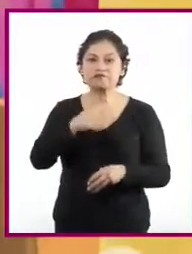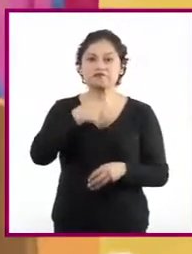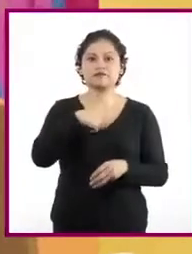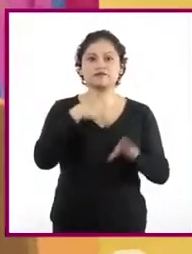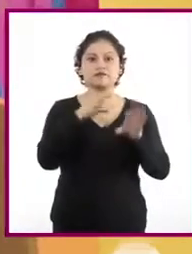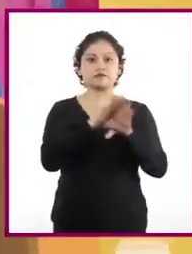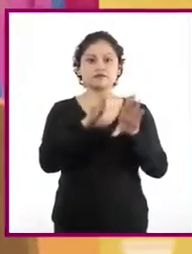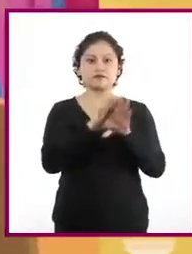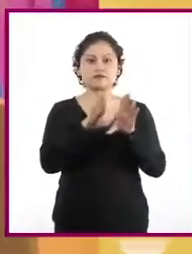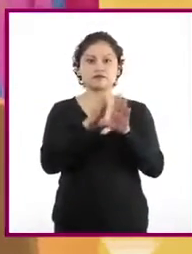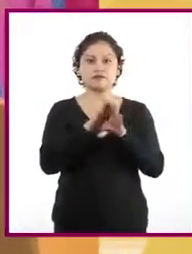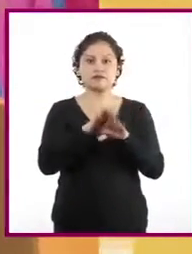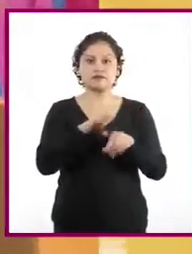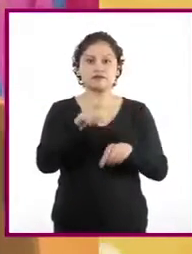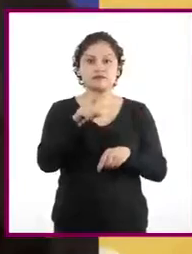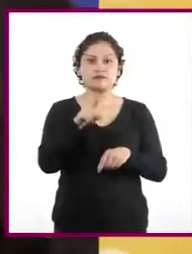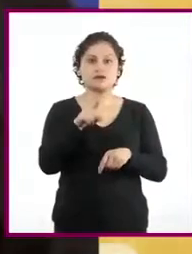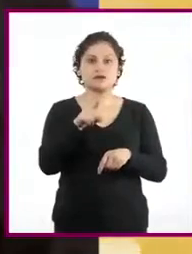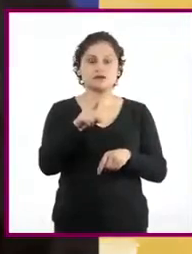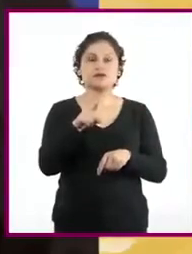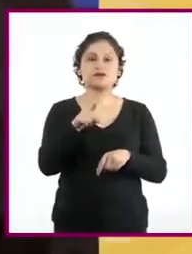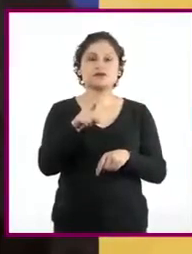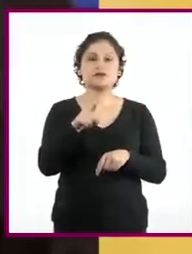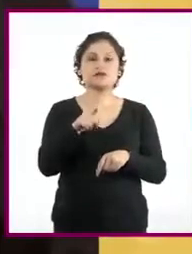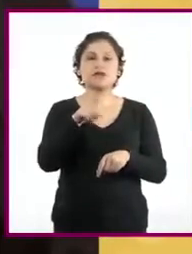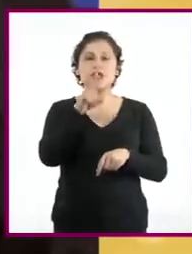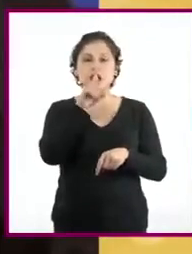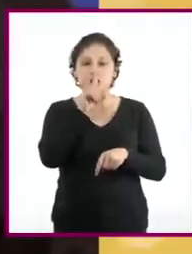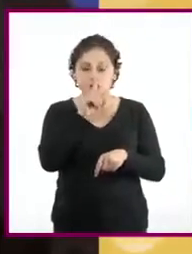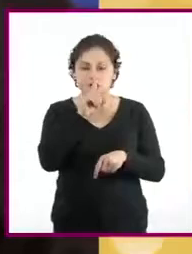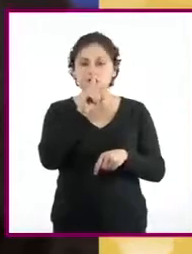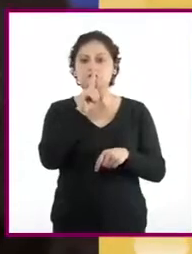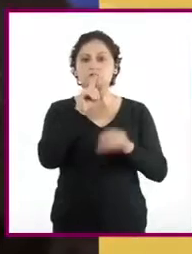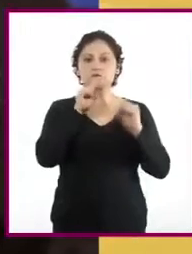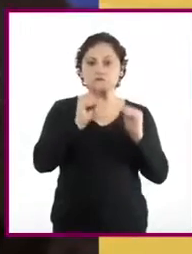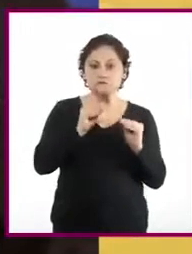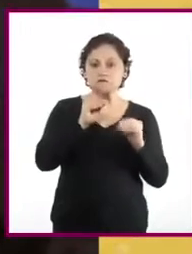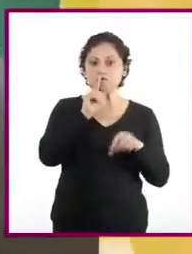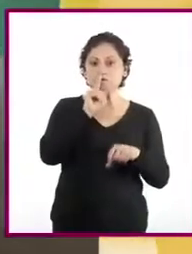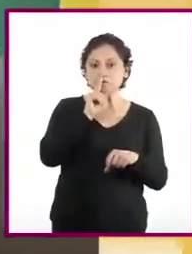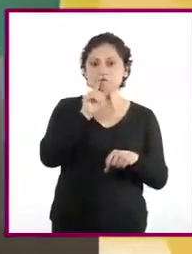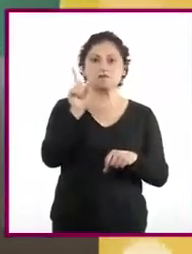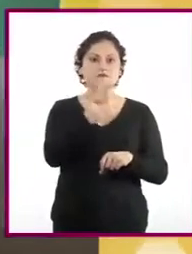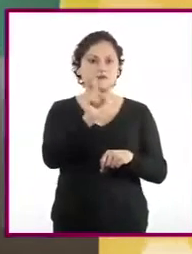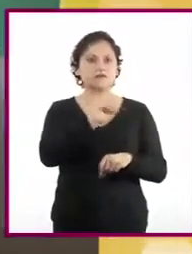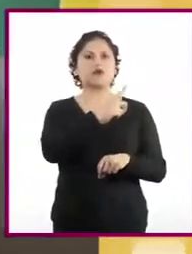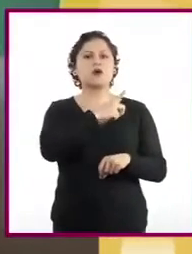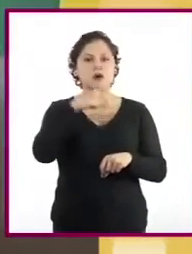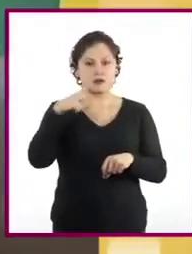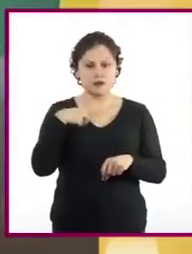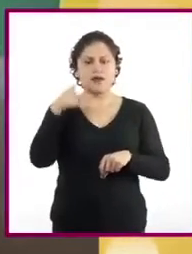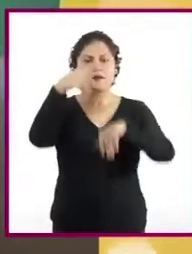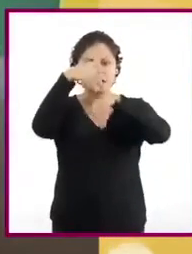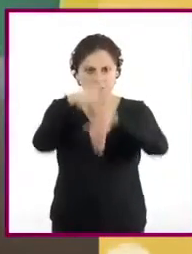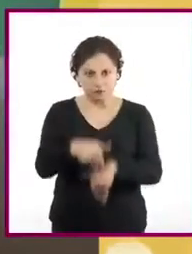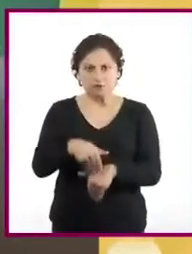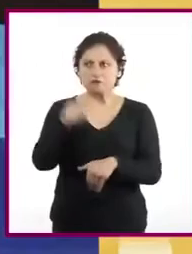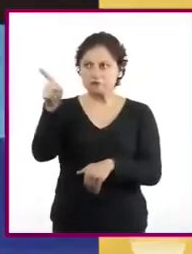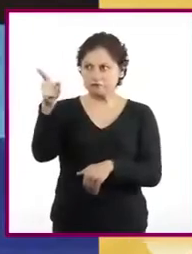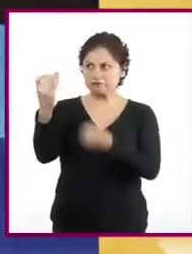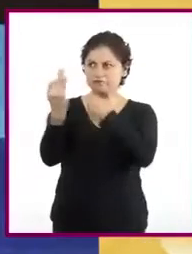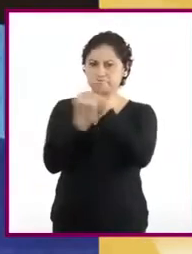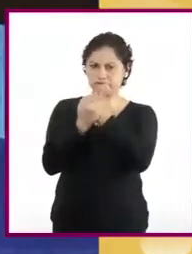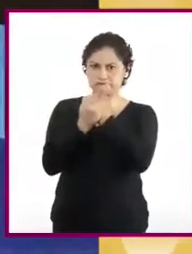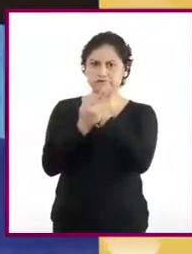callado y esperar que pasen las cosas, sino ir a exigir que sean cumplidos y cuidados